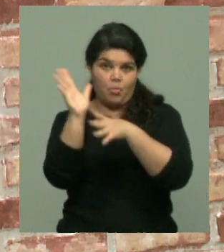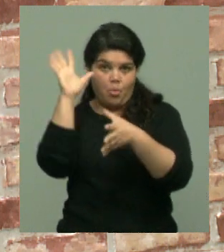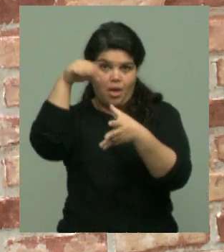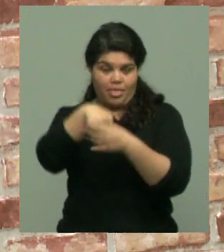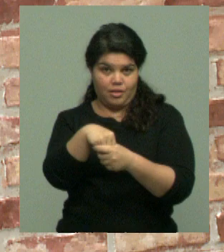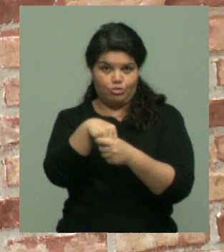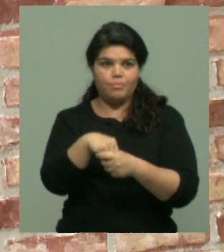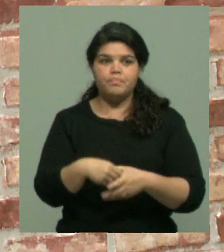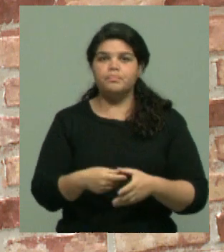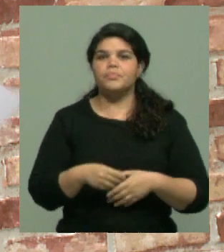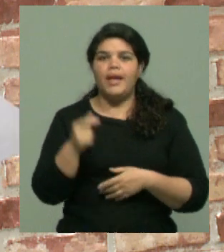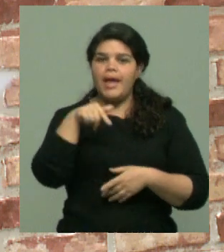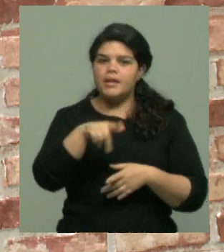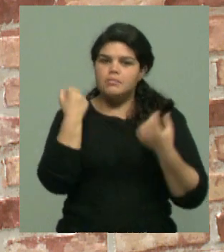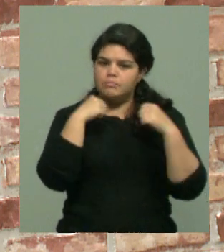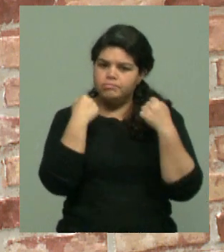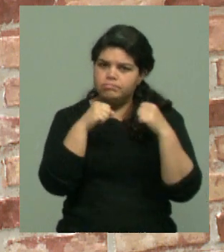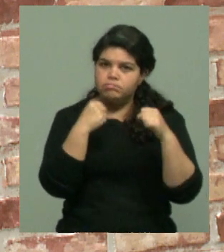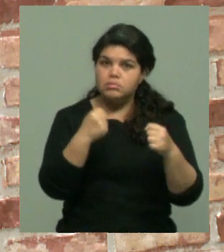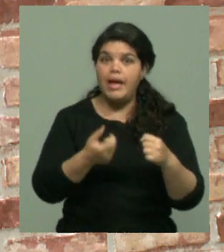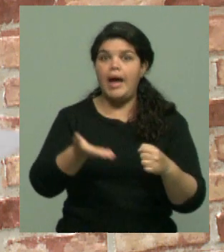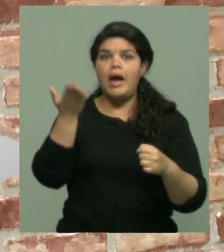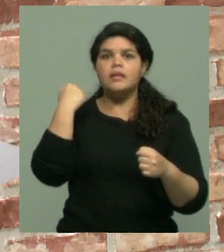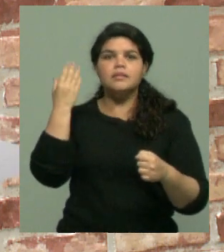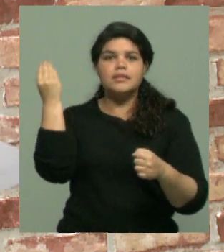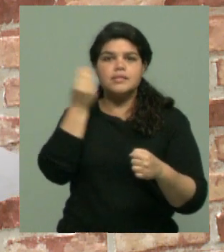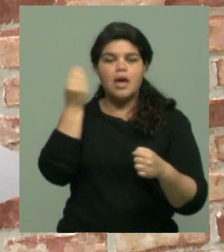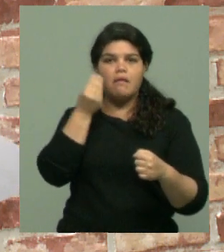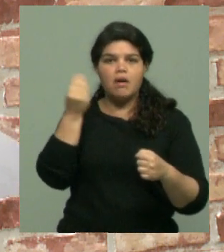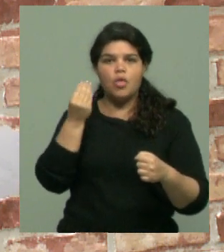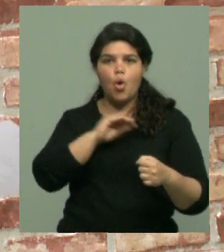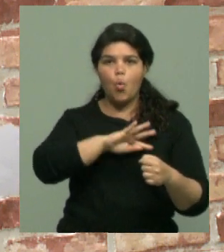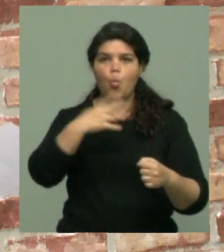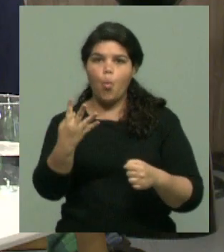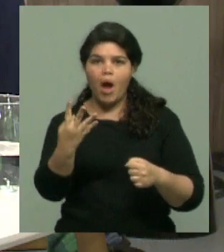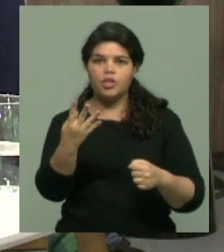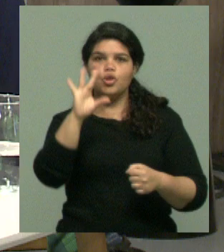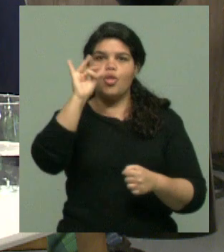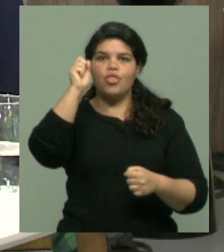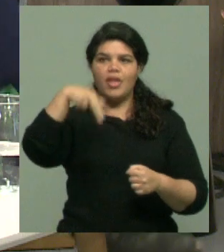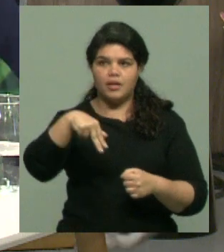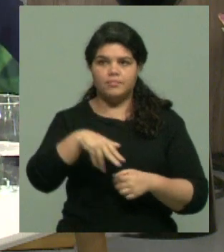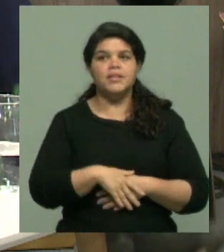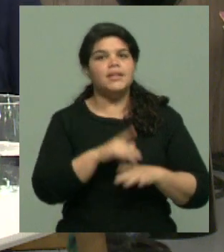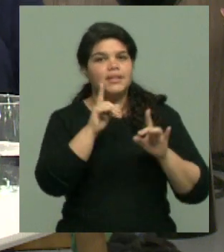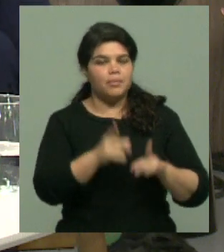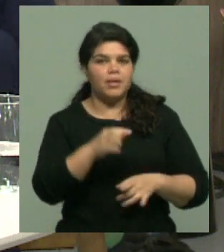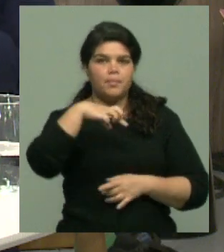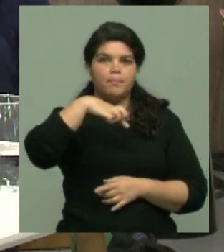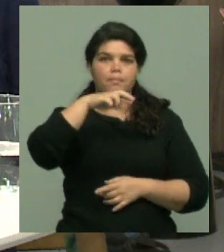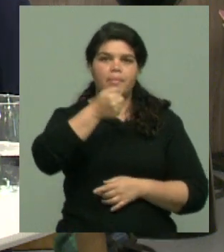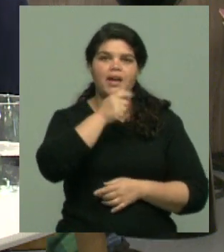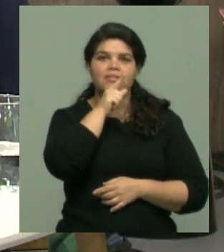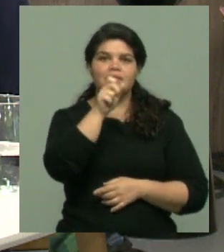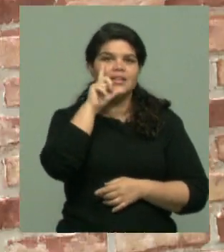cuarto dan. También está, hablamos de Fernando Tejada, ¿sí? También está con nosotros Patricia Puebla, profesora de karate, y Daniel